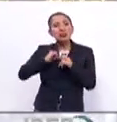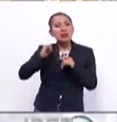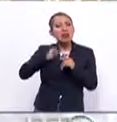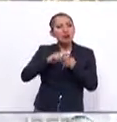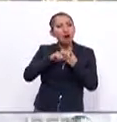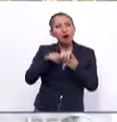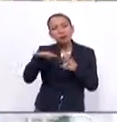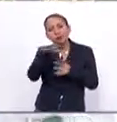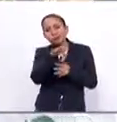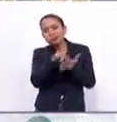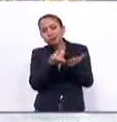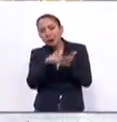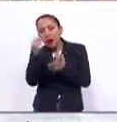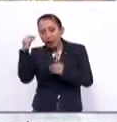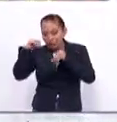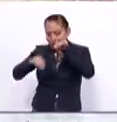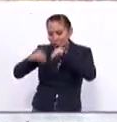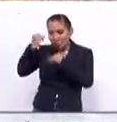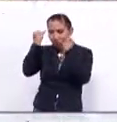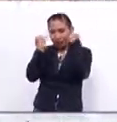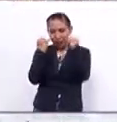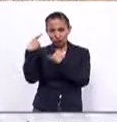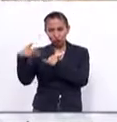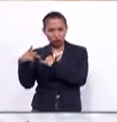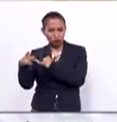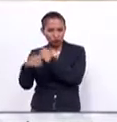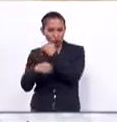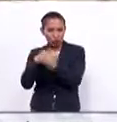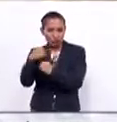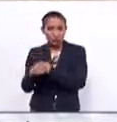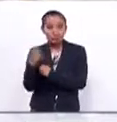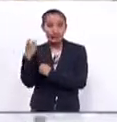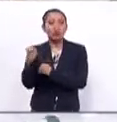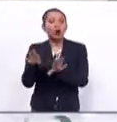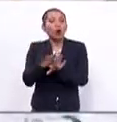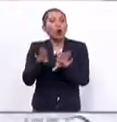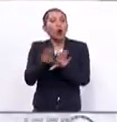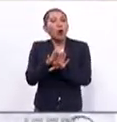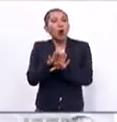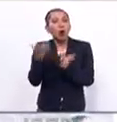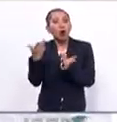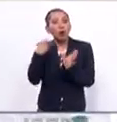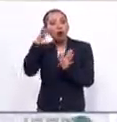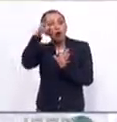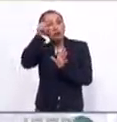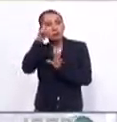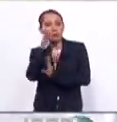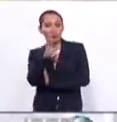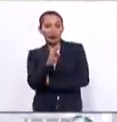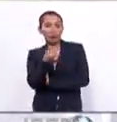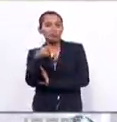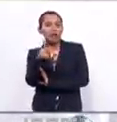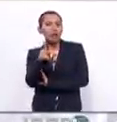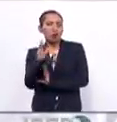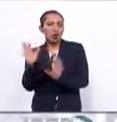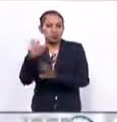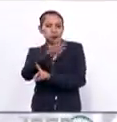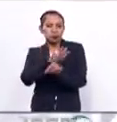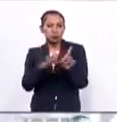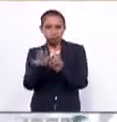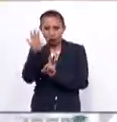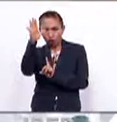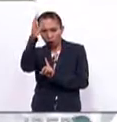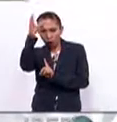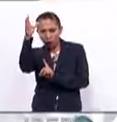prehispánico e hispánico para producir sus creaciones. Este era como una suerte de concepto eje, pero por supuesto alrededor de